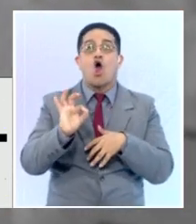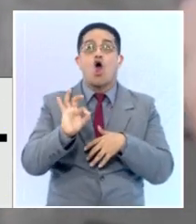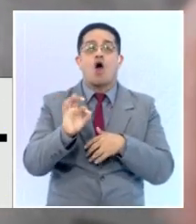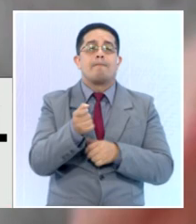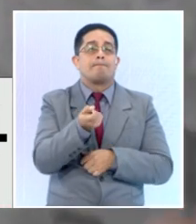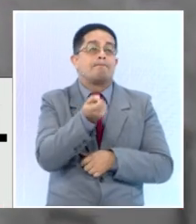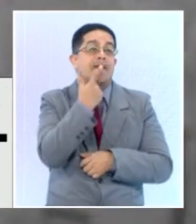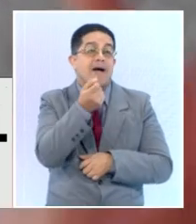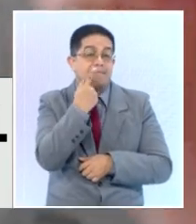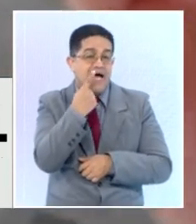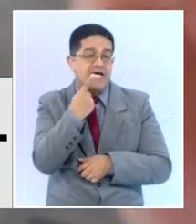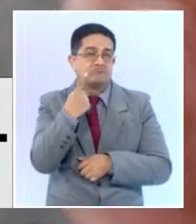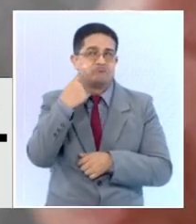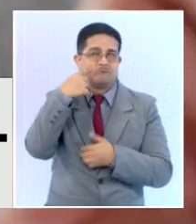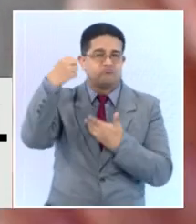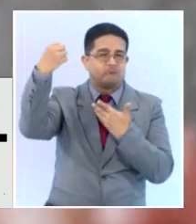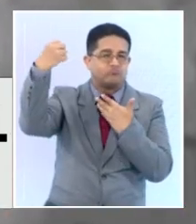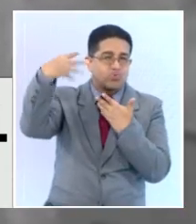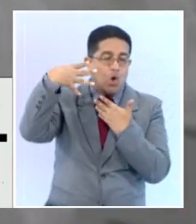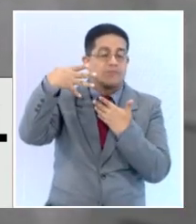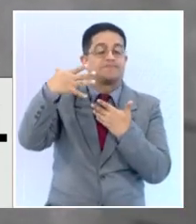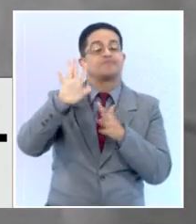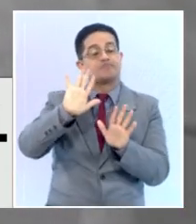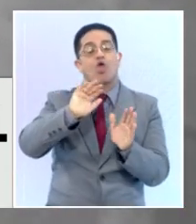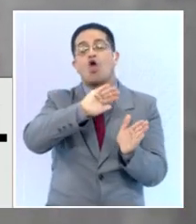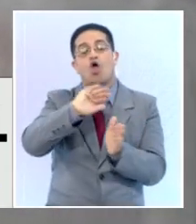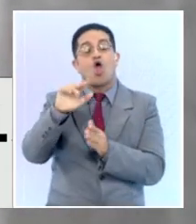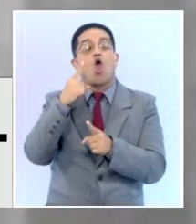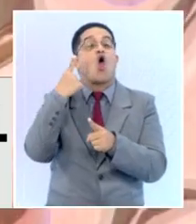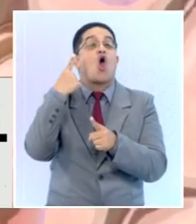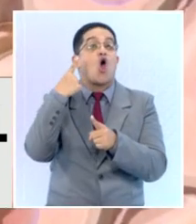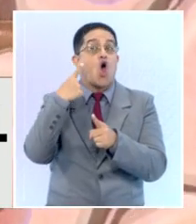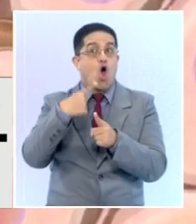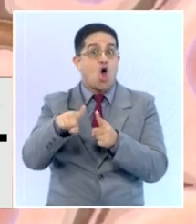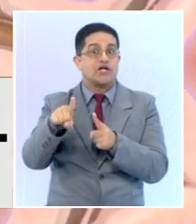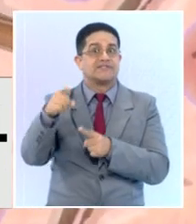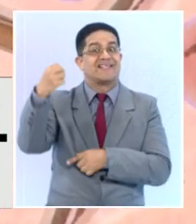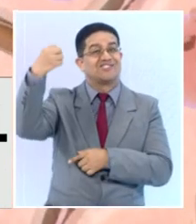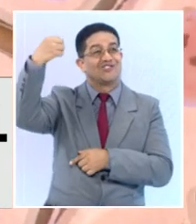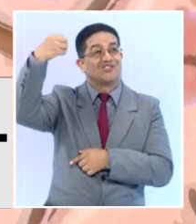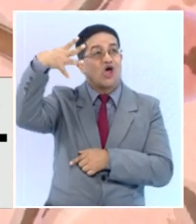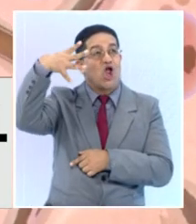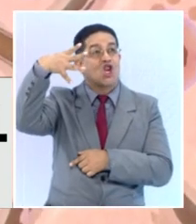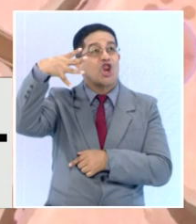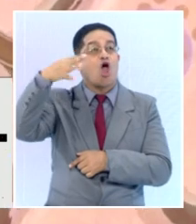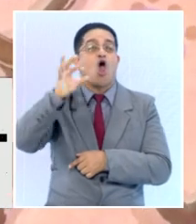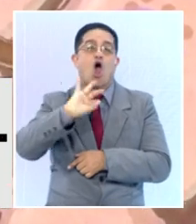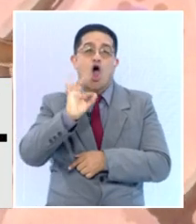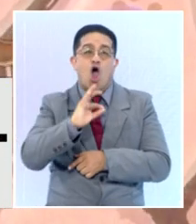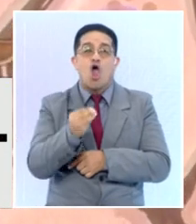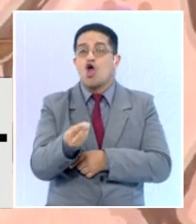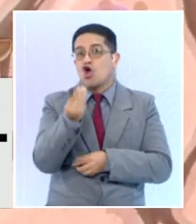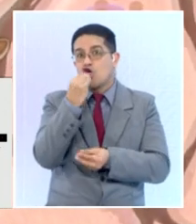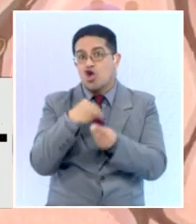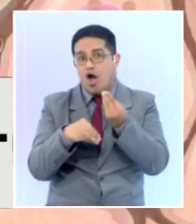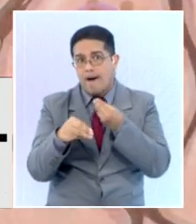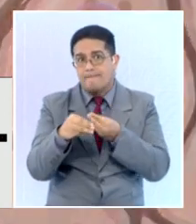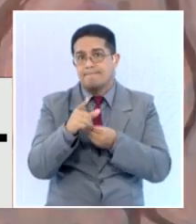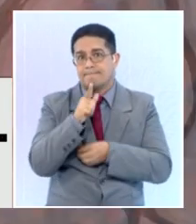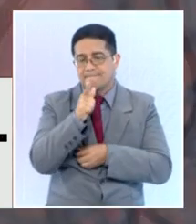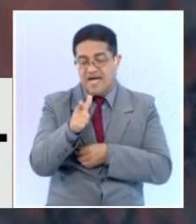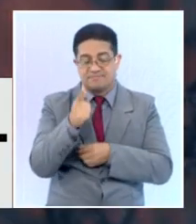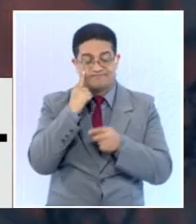con fármacos fotosensibles otras son causadas por rayos ult Violeta o la ingesta excesiva de azúcares la